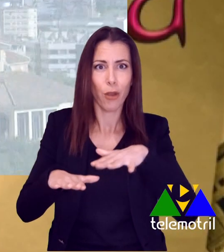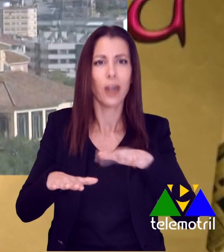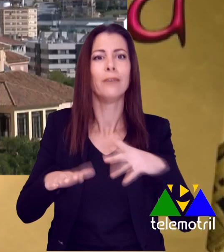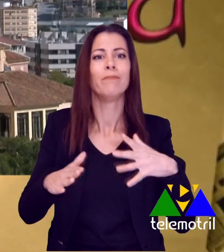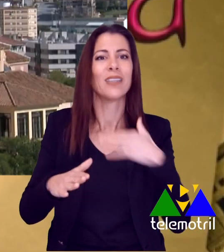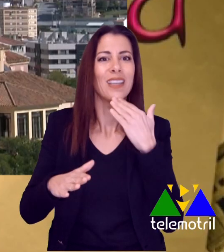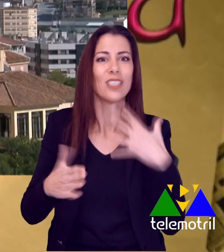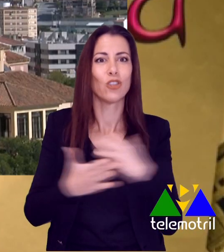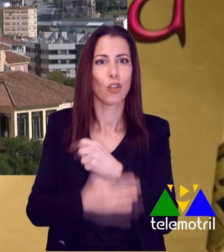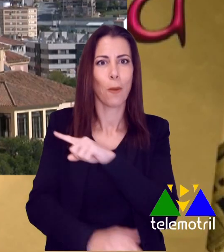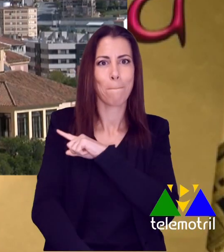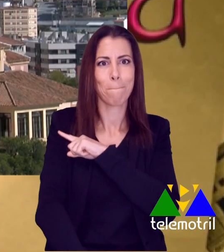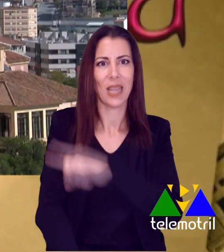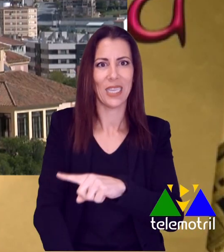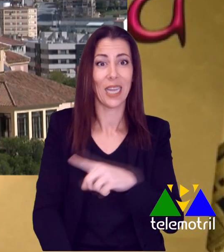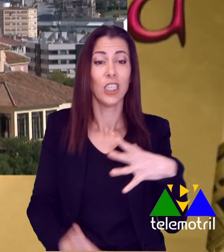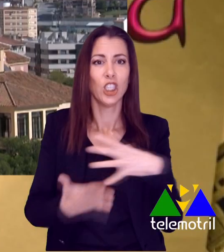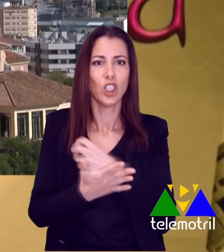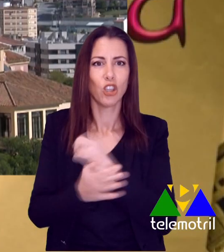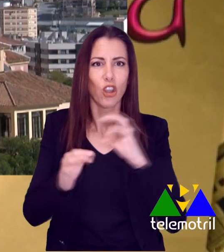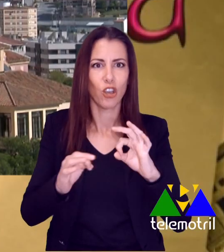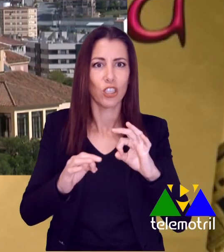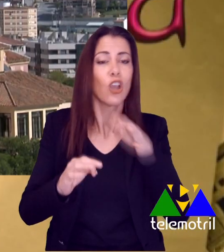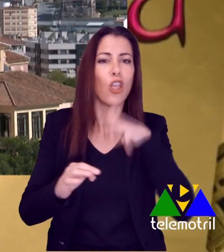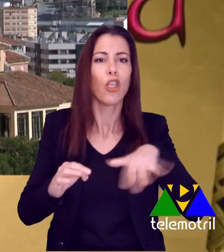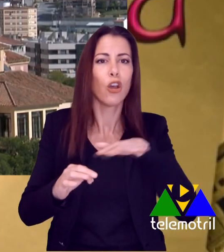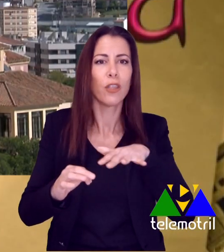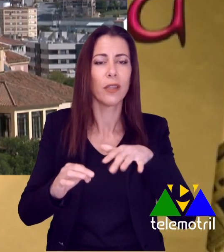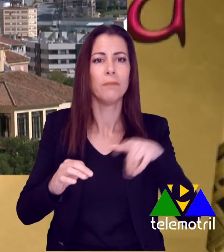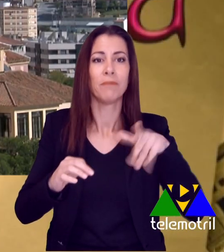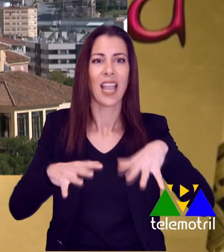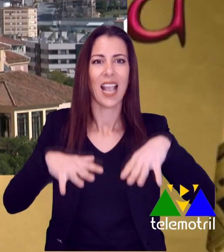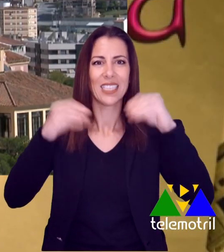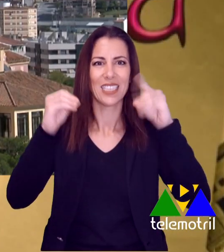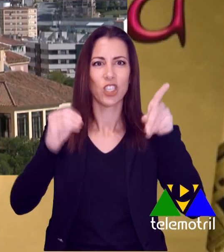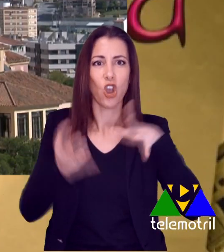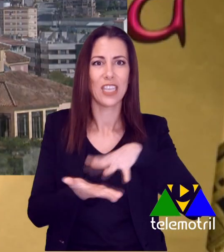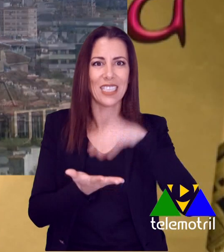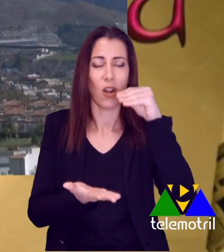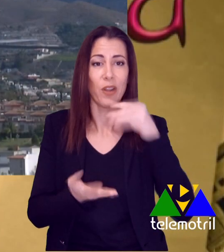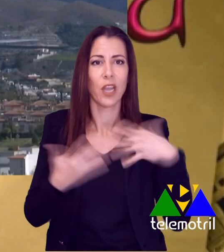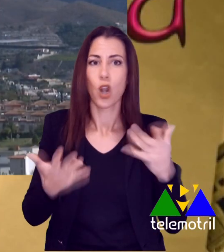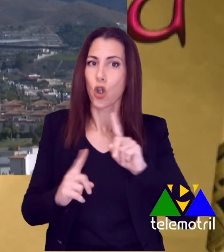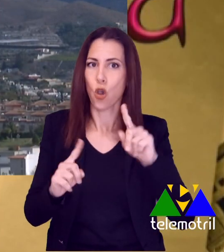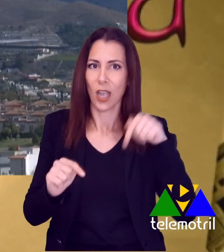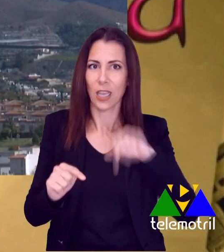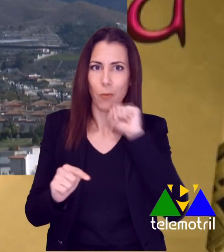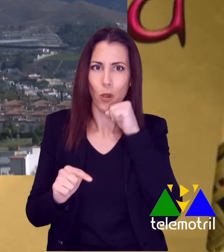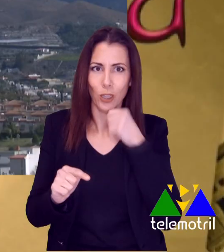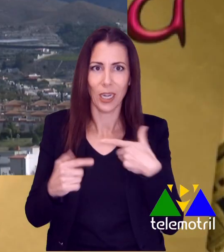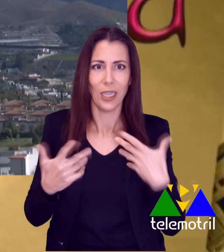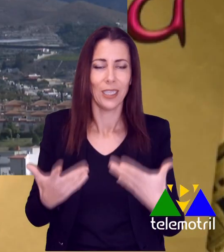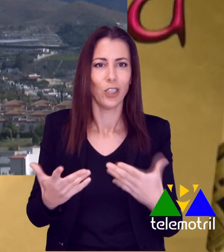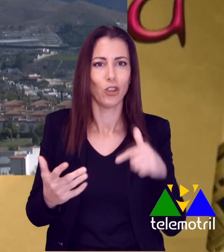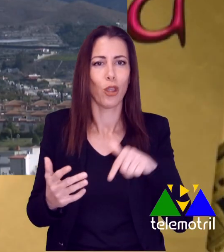militares. Y los militares están en el castillo de Salobreña, no en Motril. Aquí un poco se deja la población, pues la